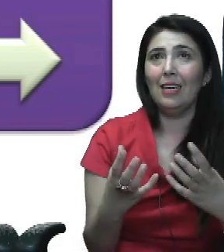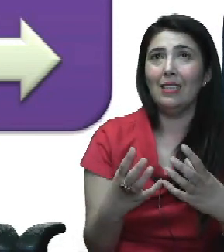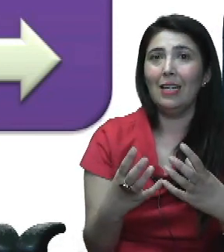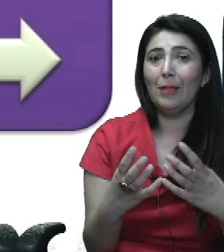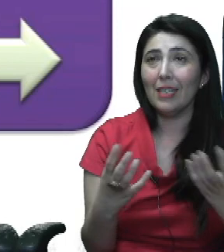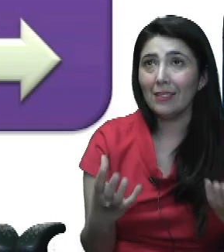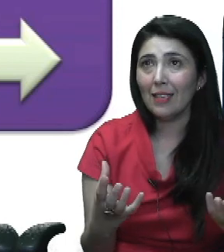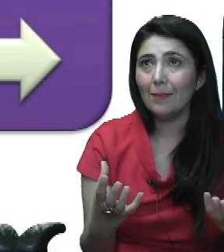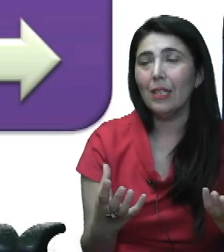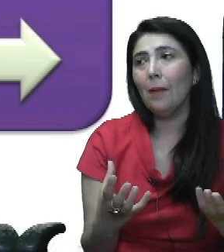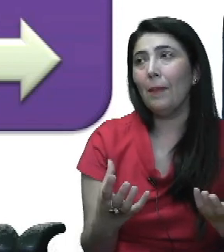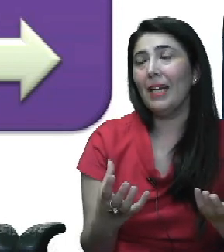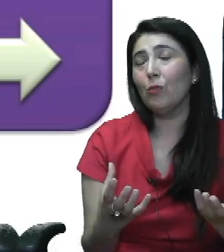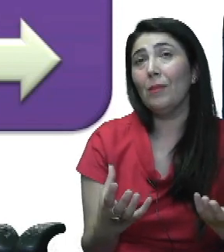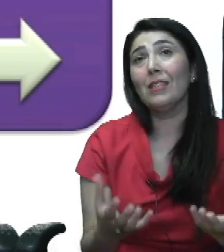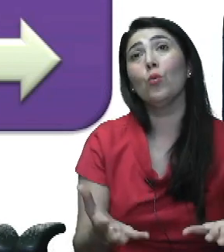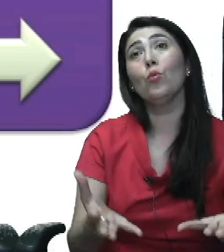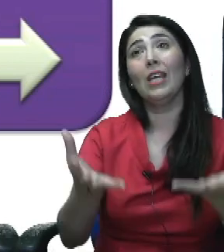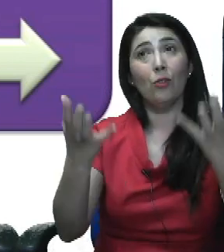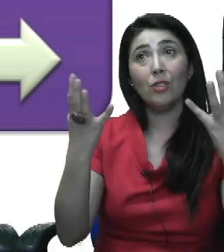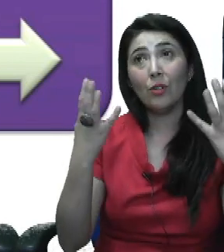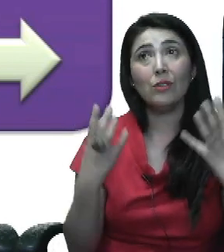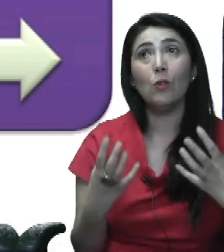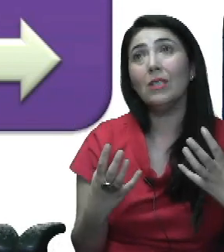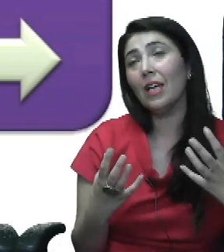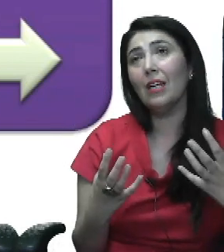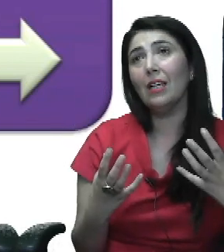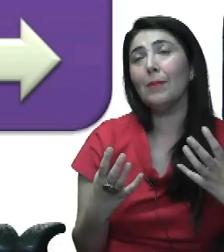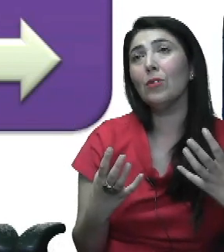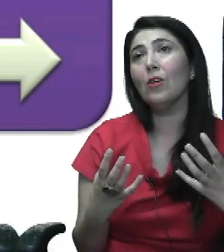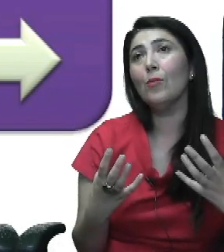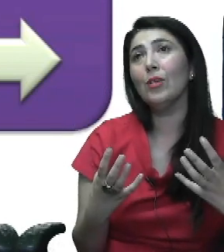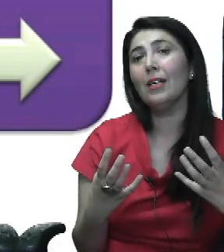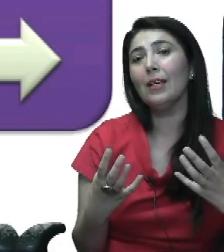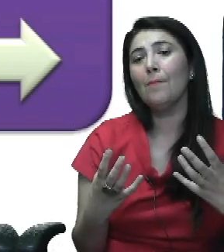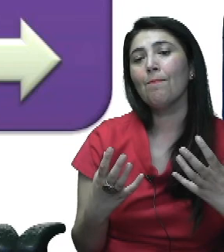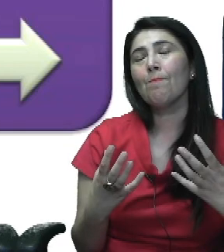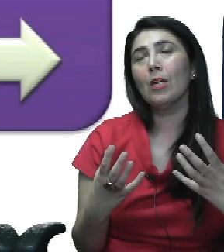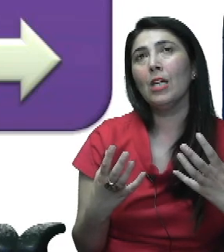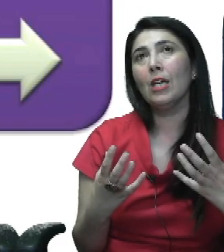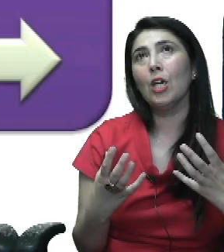de la emergencia, para eventualmente hacer un diagnóstico de salud mental en el ámbito de la comunidad